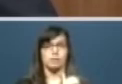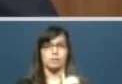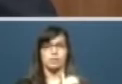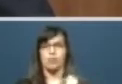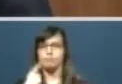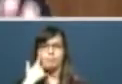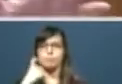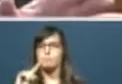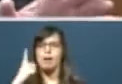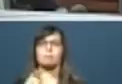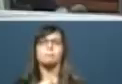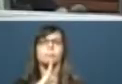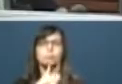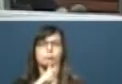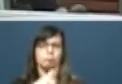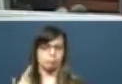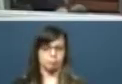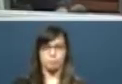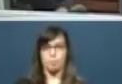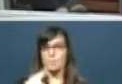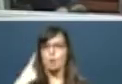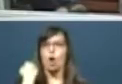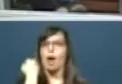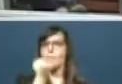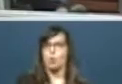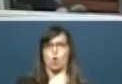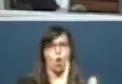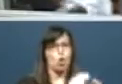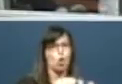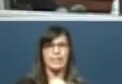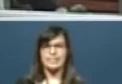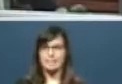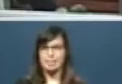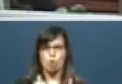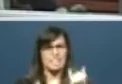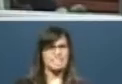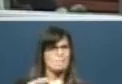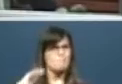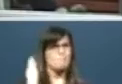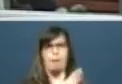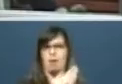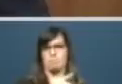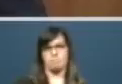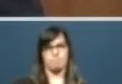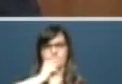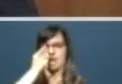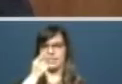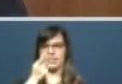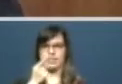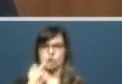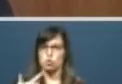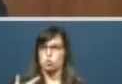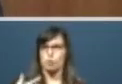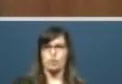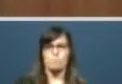todo en dos aspectos por un lado el apoyo a los colectivos más dañados por ella y más desfavorecidos con el desarrollo de